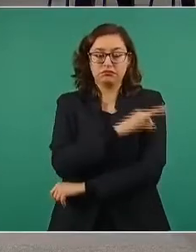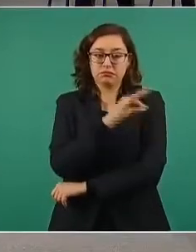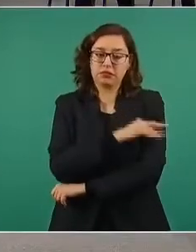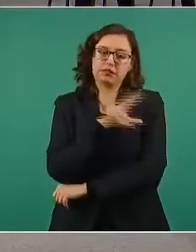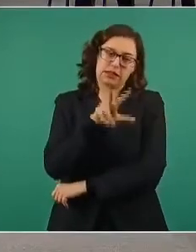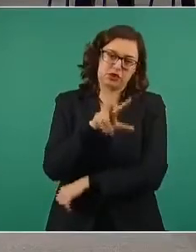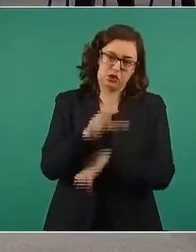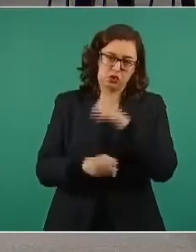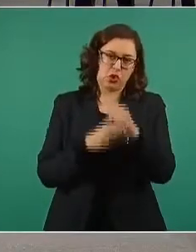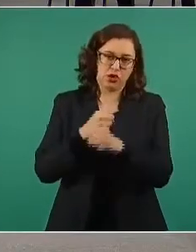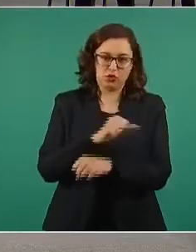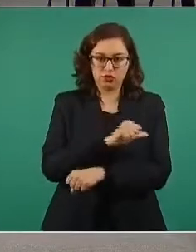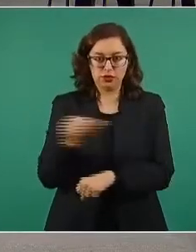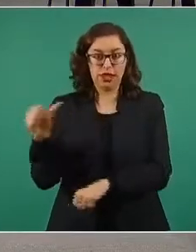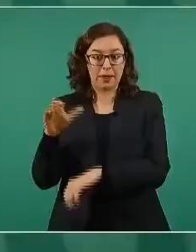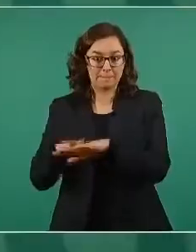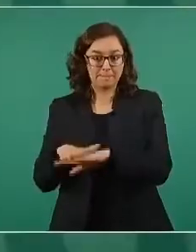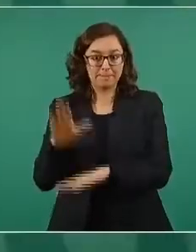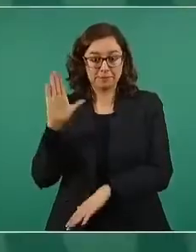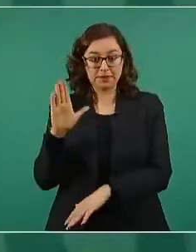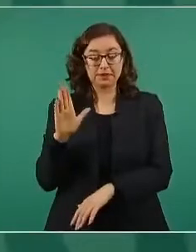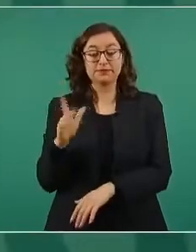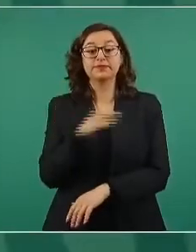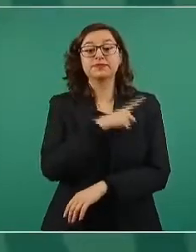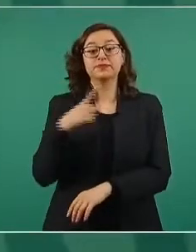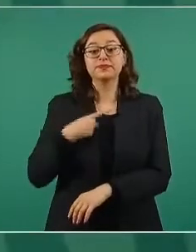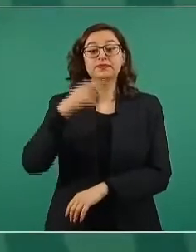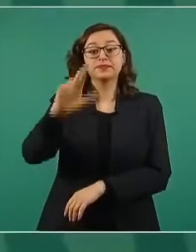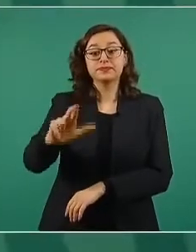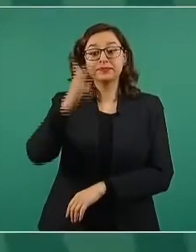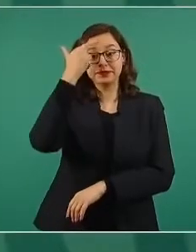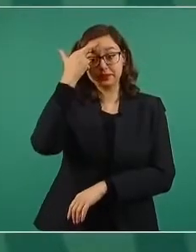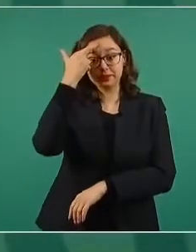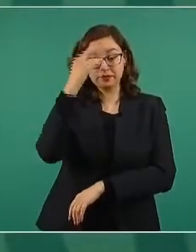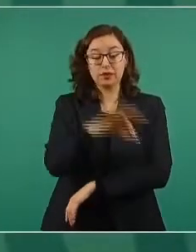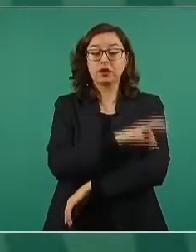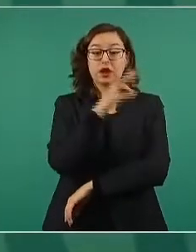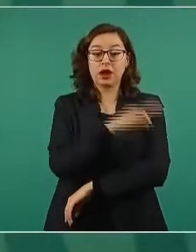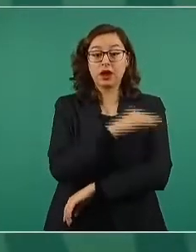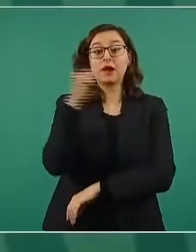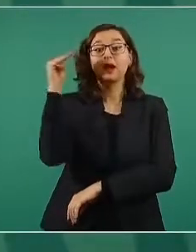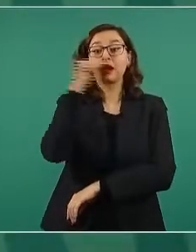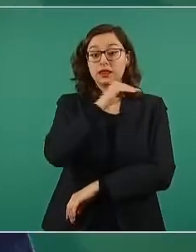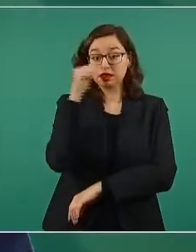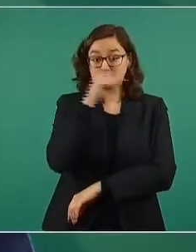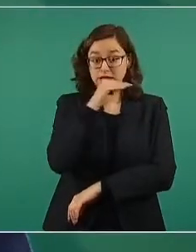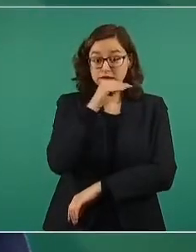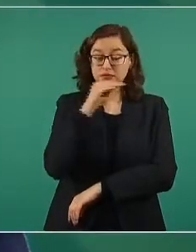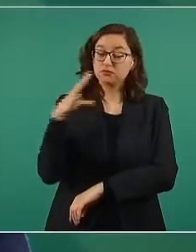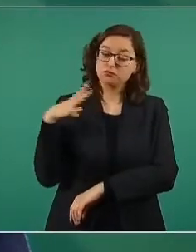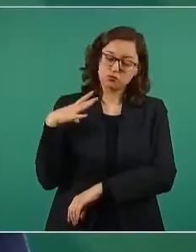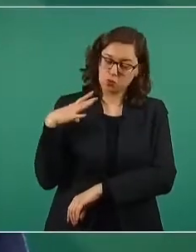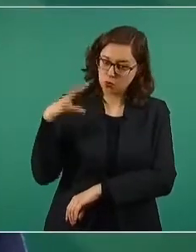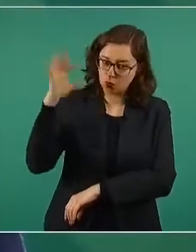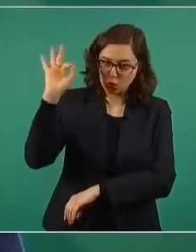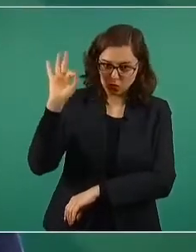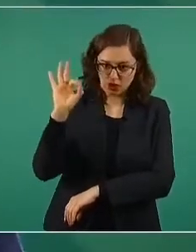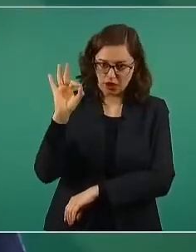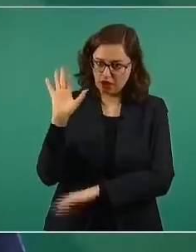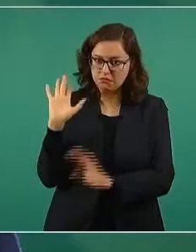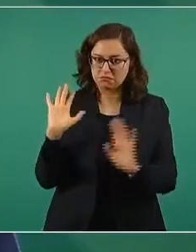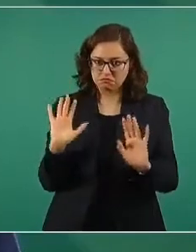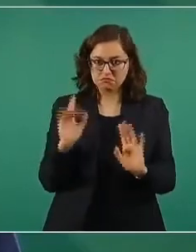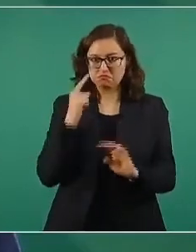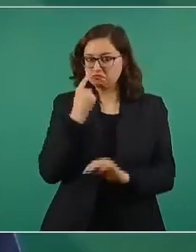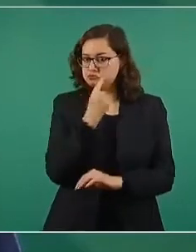vacunación es gratuita y es, por supuesto, voluntaria, pero recomendamos ampliamente